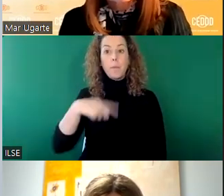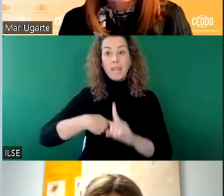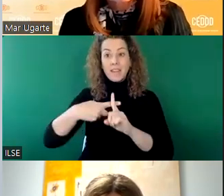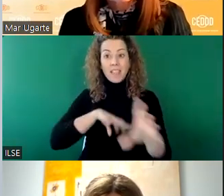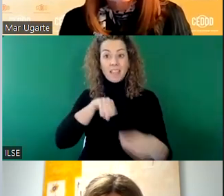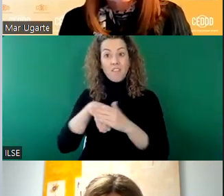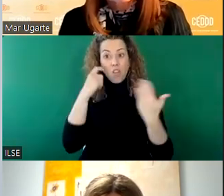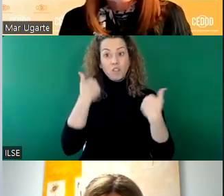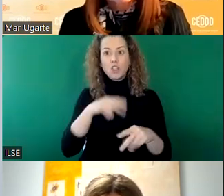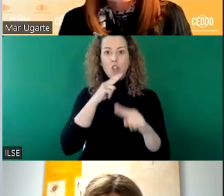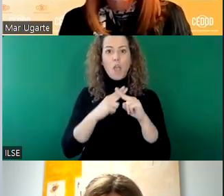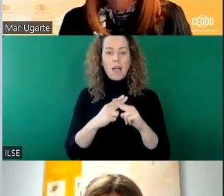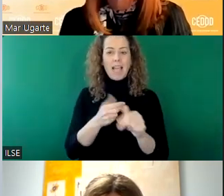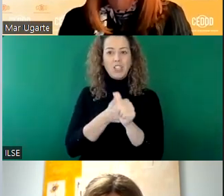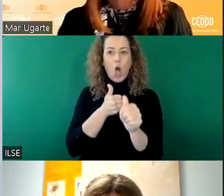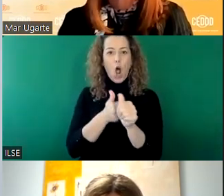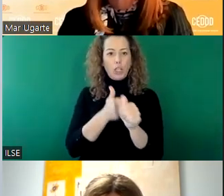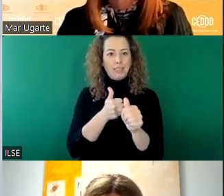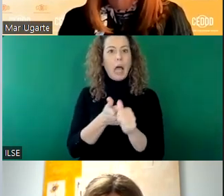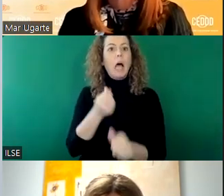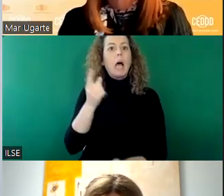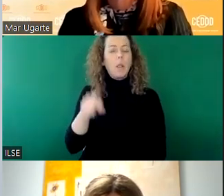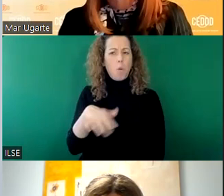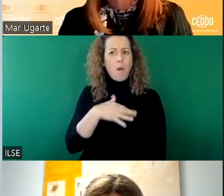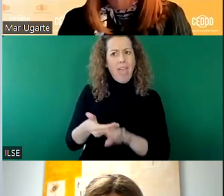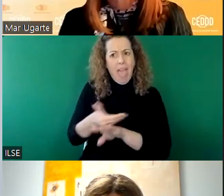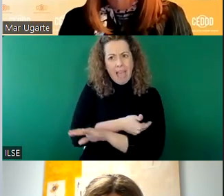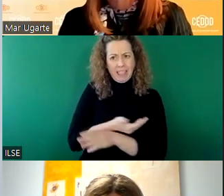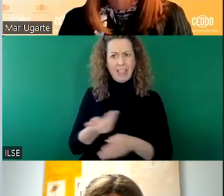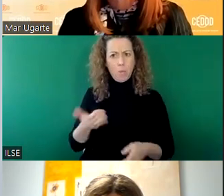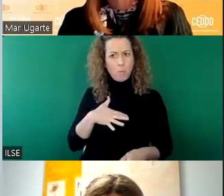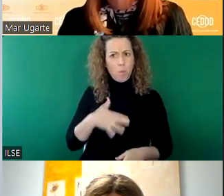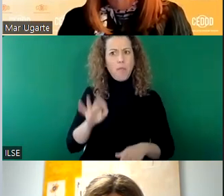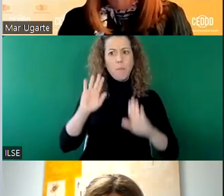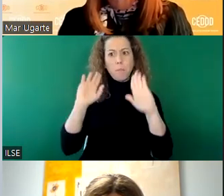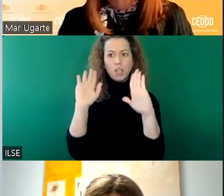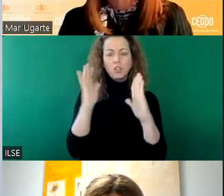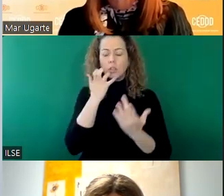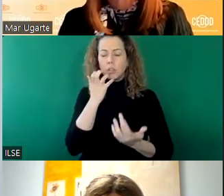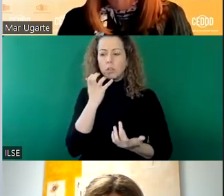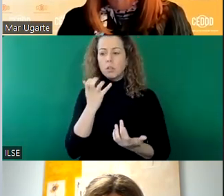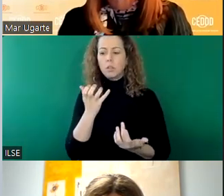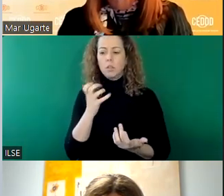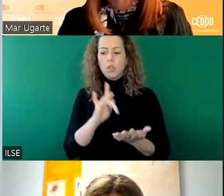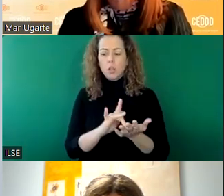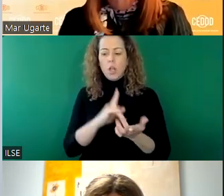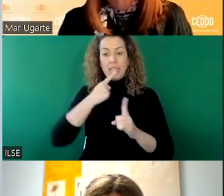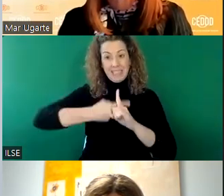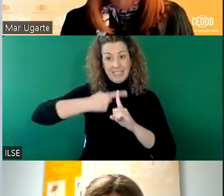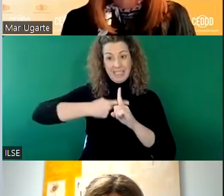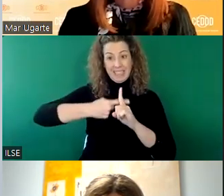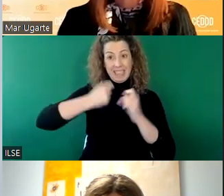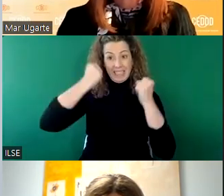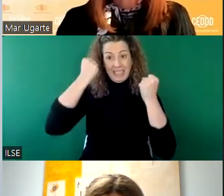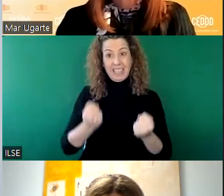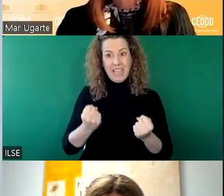nosotros llamamos escolta, que también pueden producirse antes, ¿no? Pero que a nivel de intensidad son un